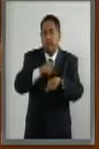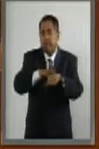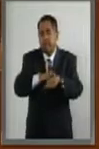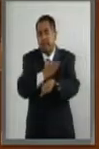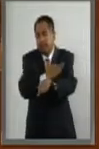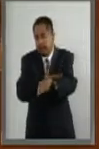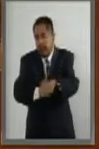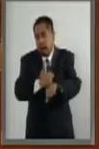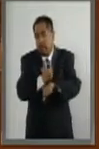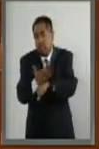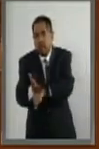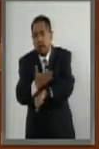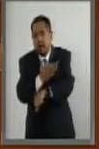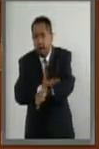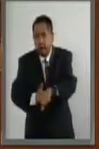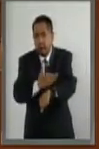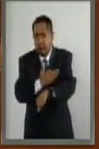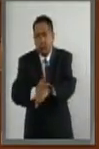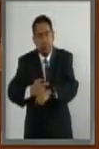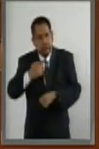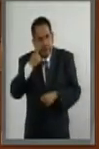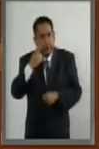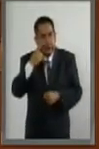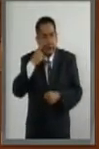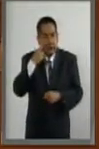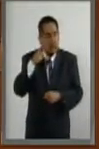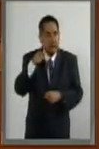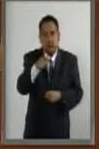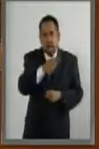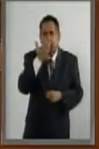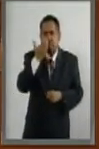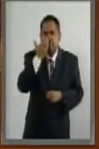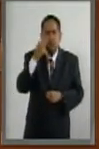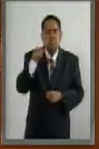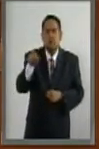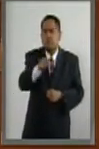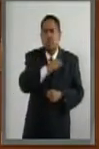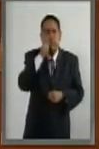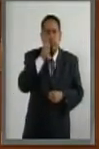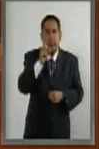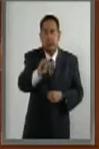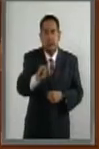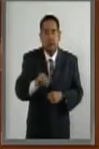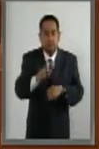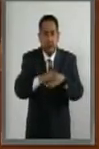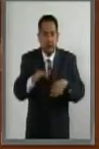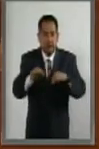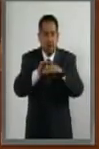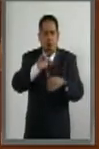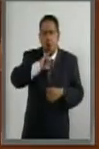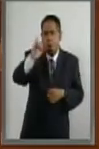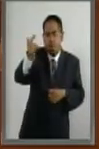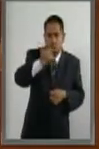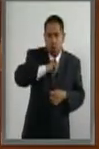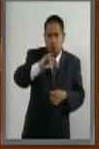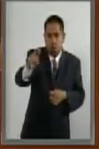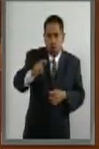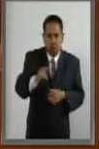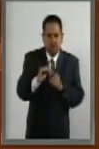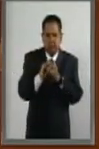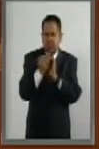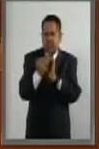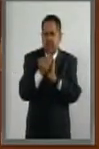la impuntualidad de las aerolíneas se ha convertido en una práctica recurrente, particularmente en los vuelos de